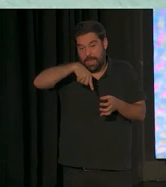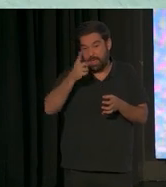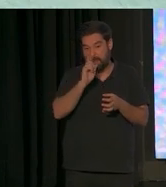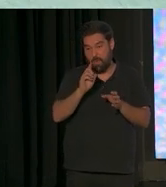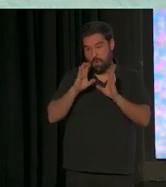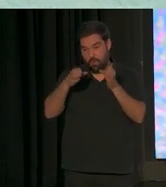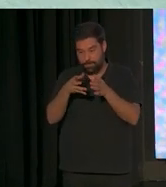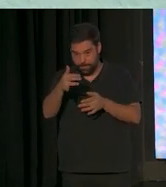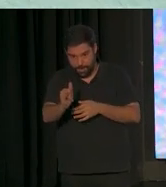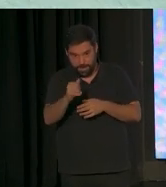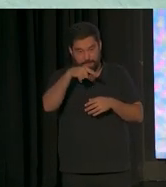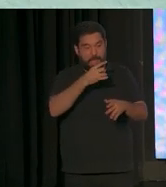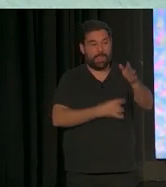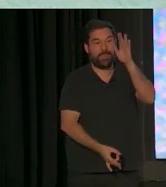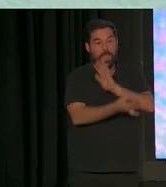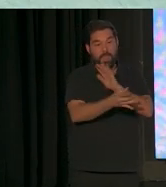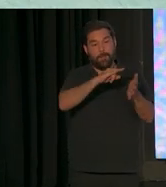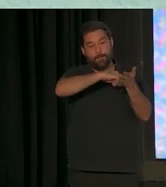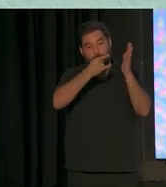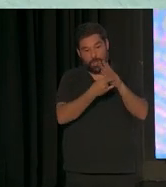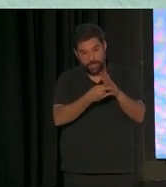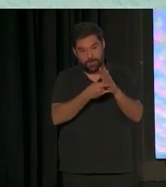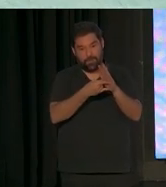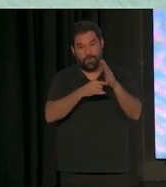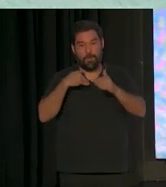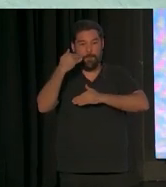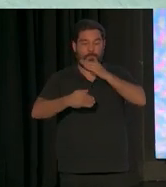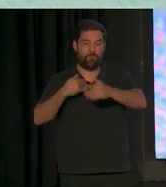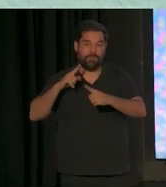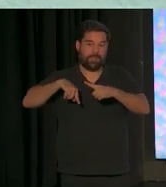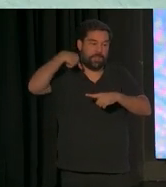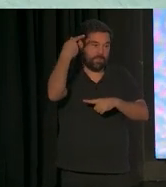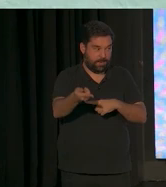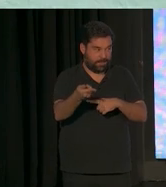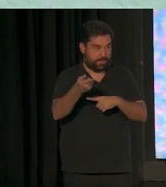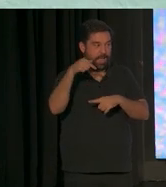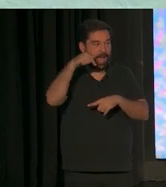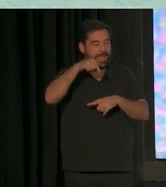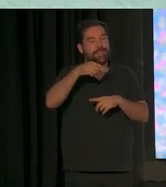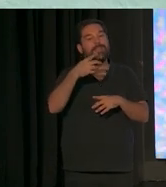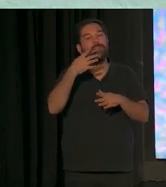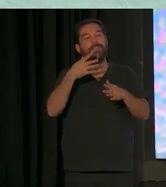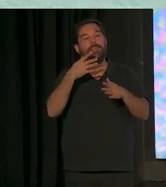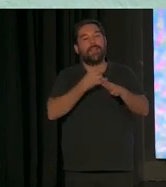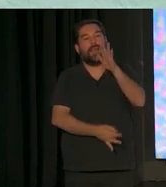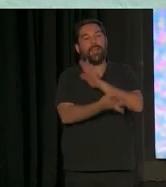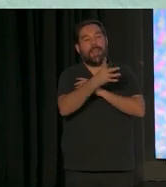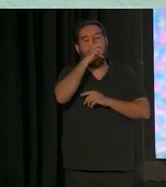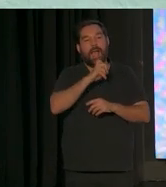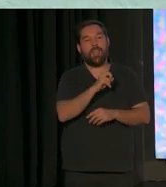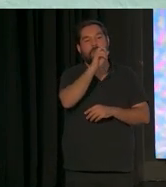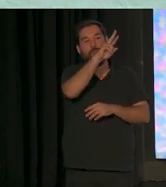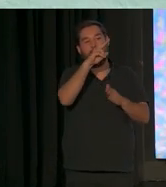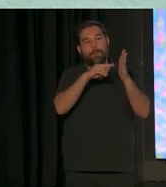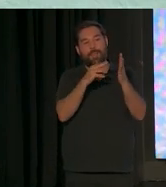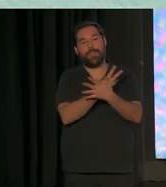Vamos a contar el nacimiento del proyecto Trasciende, que nació en 2017, se parió en 2017. Y si queremos crecer